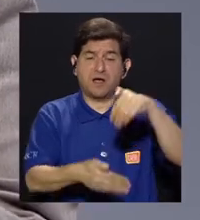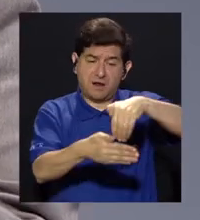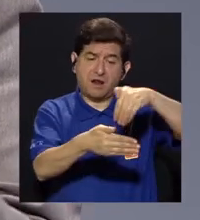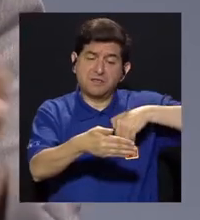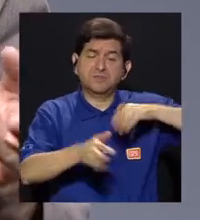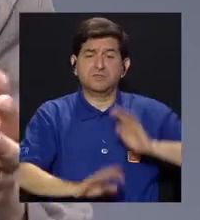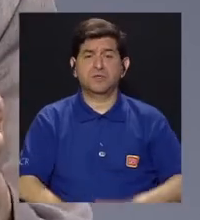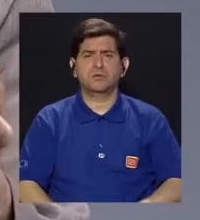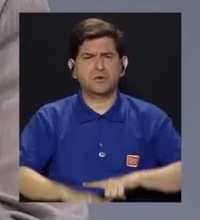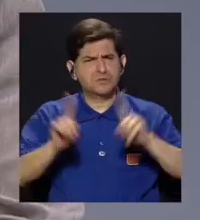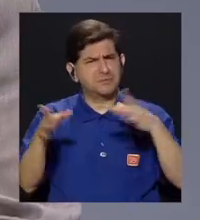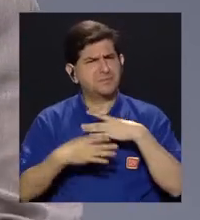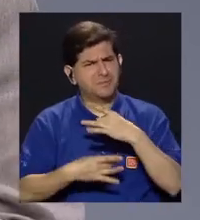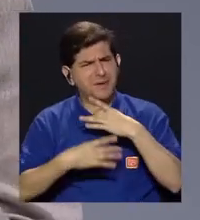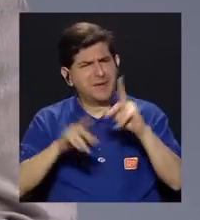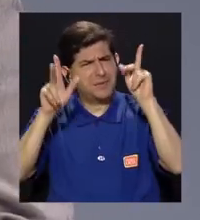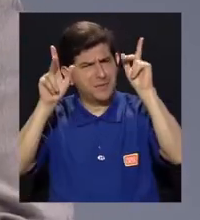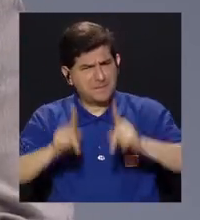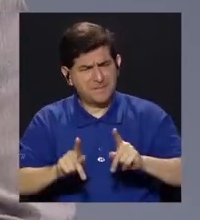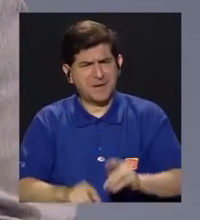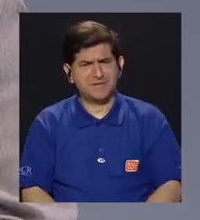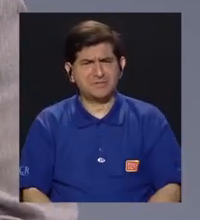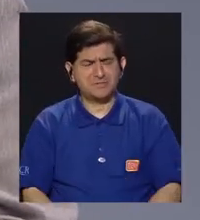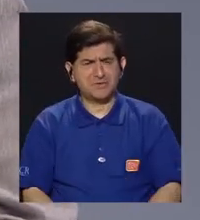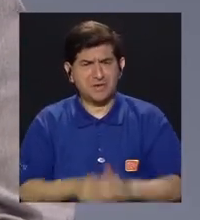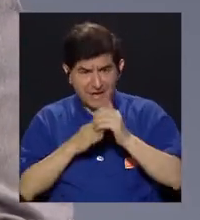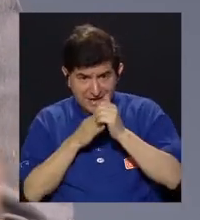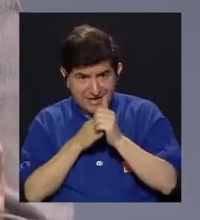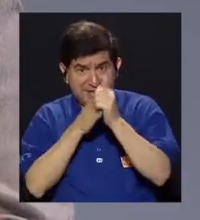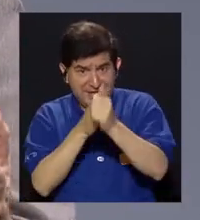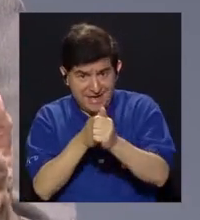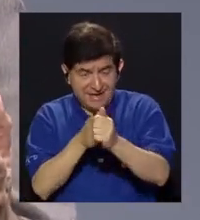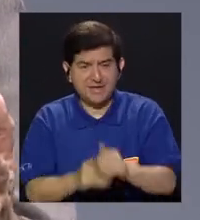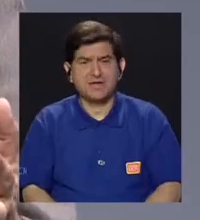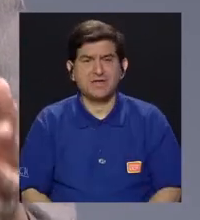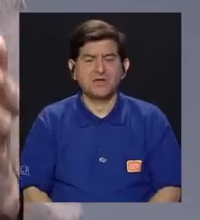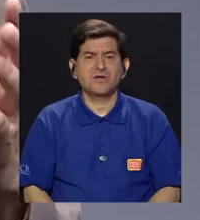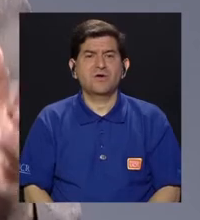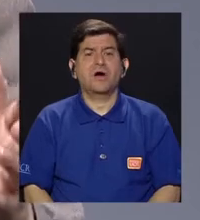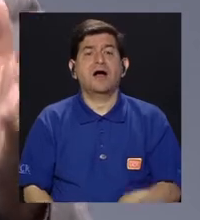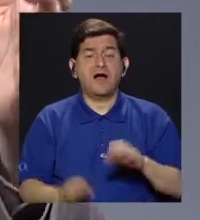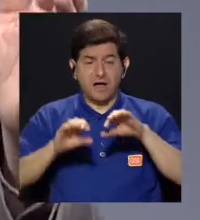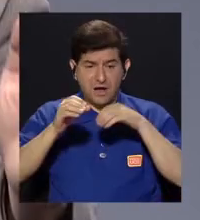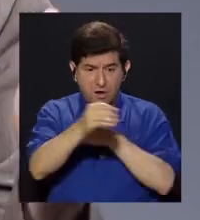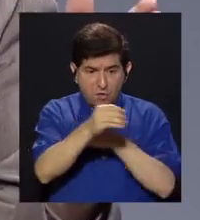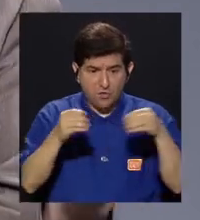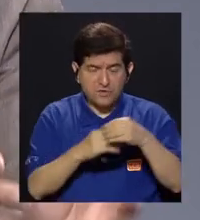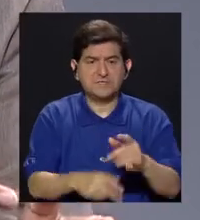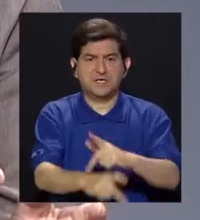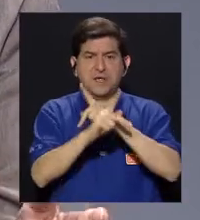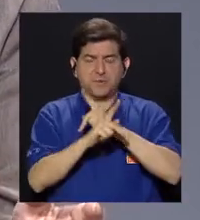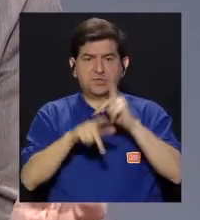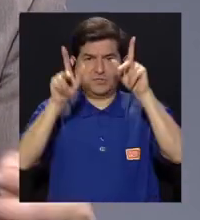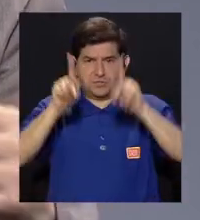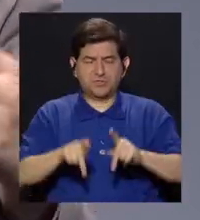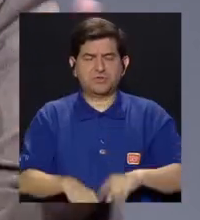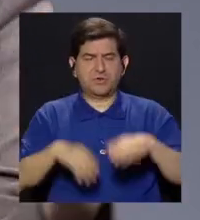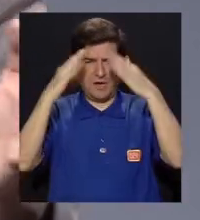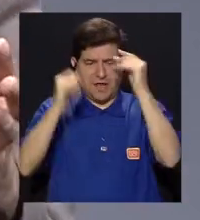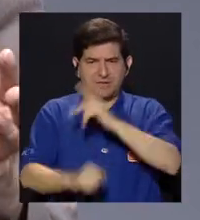estos archivos pero qué interesante que una persona que haya dirigido la agencia de protección de la persona